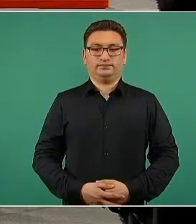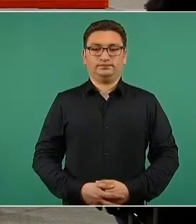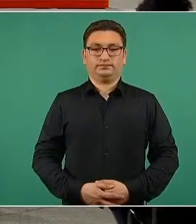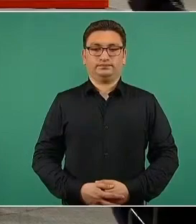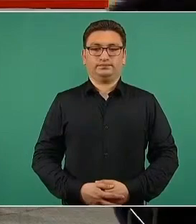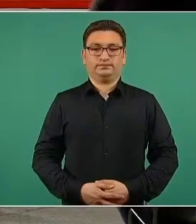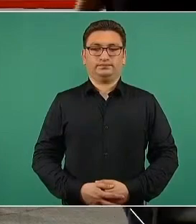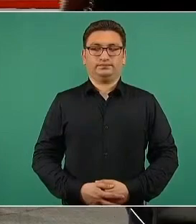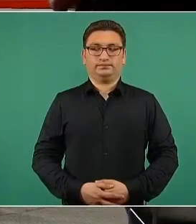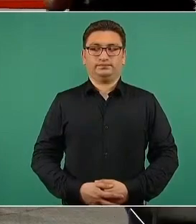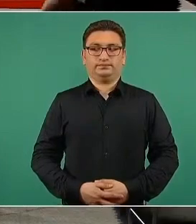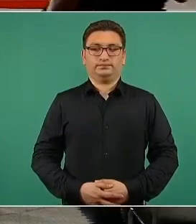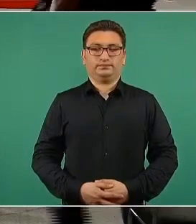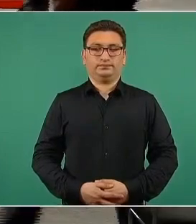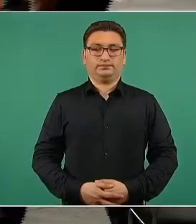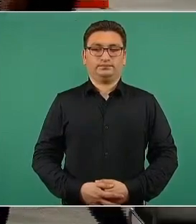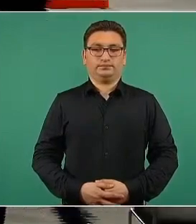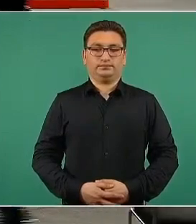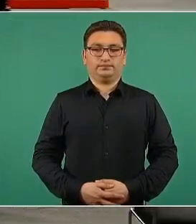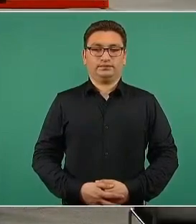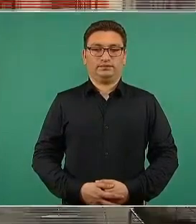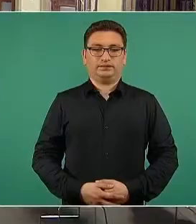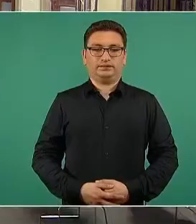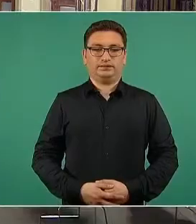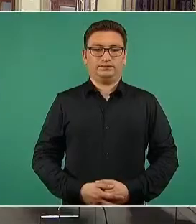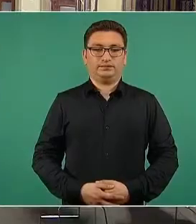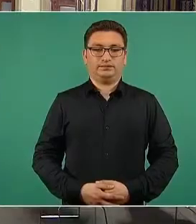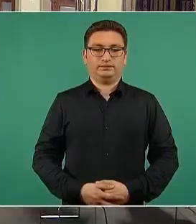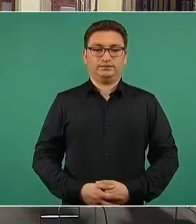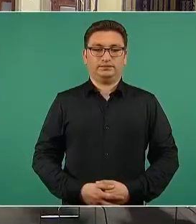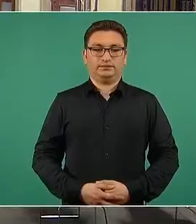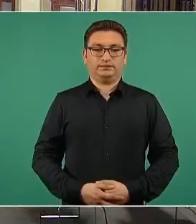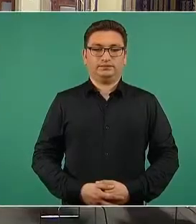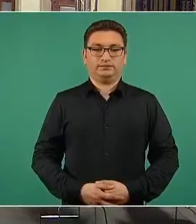Bienvenido, doctor, por favor. Gracias.